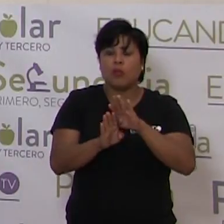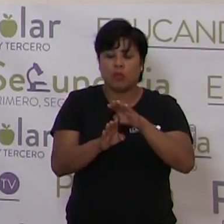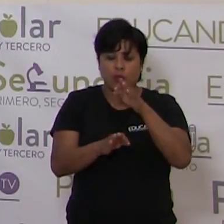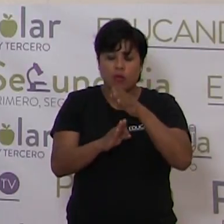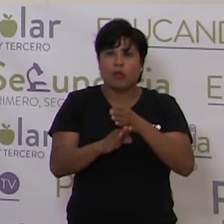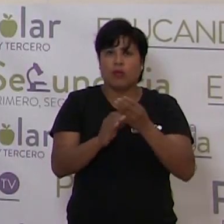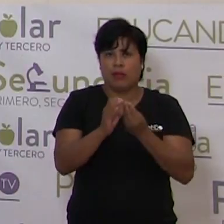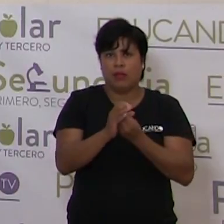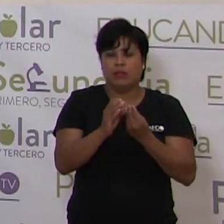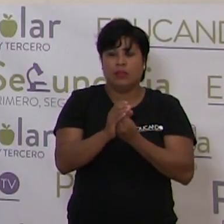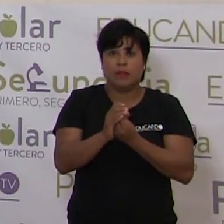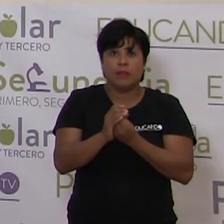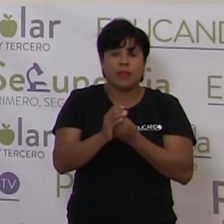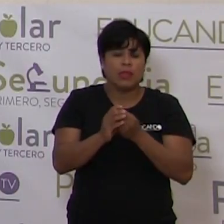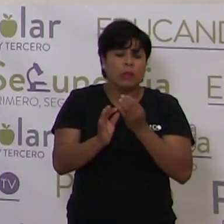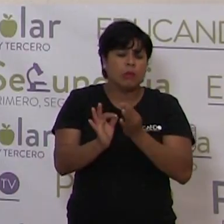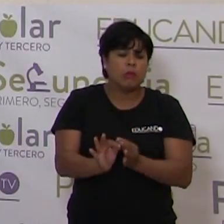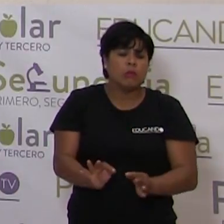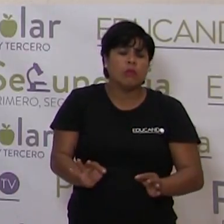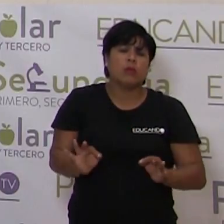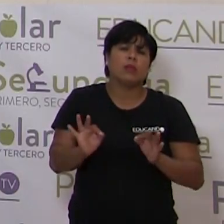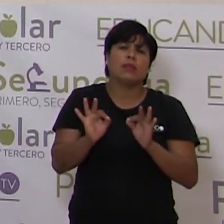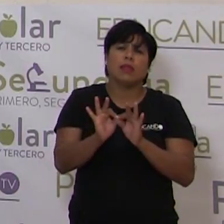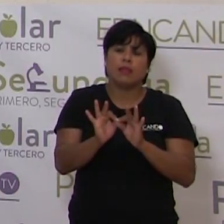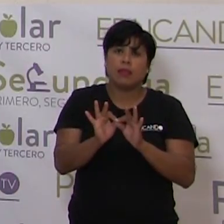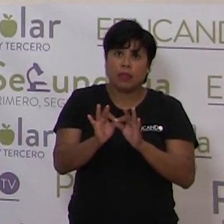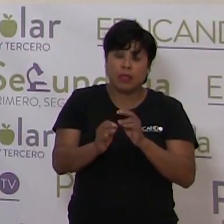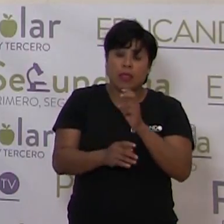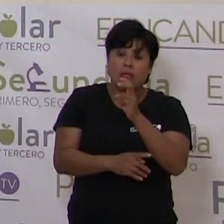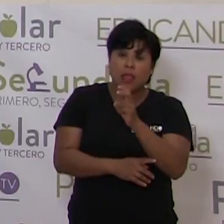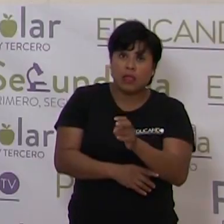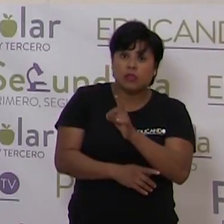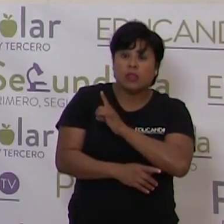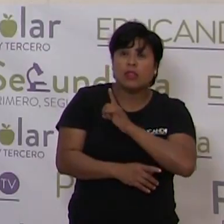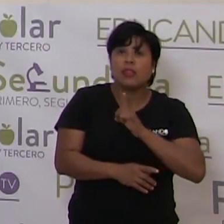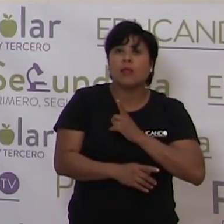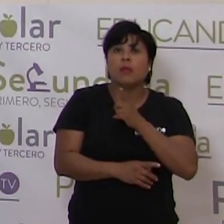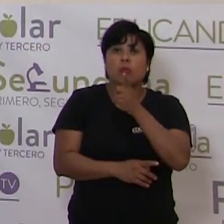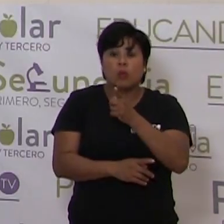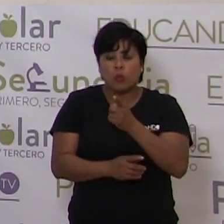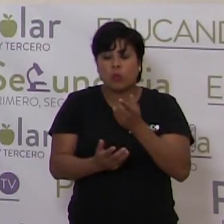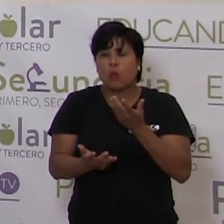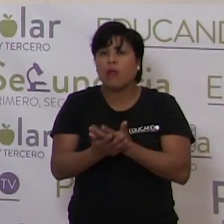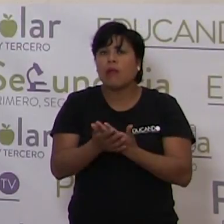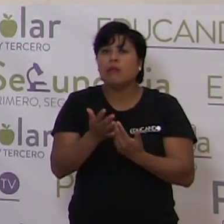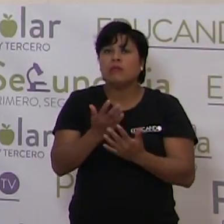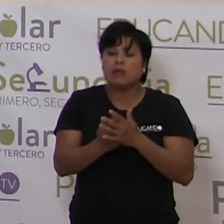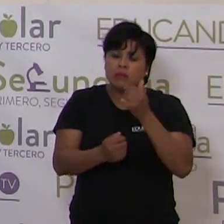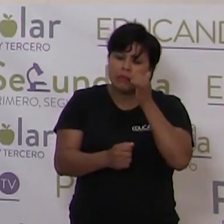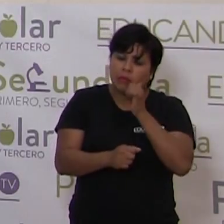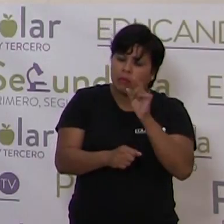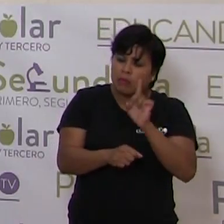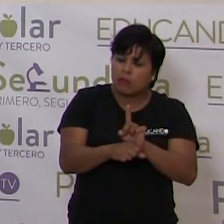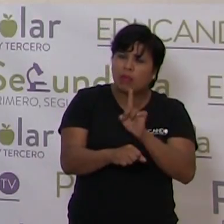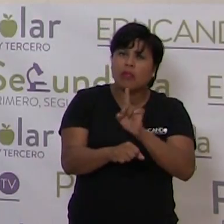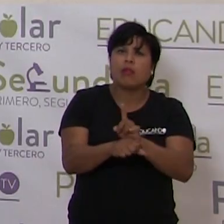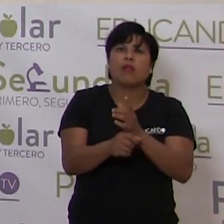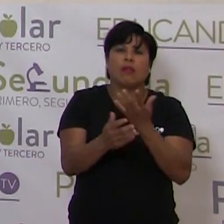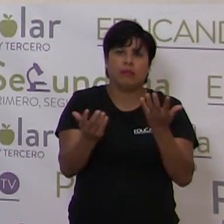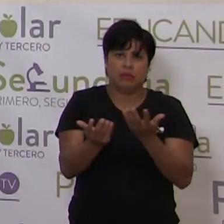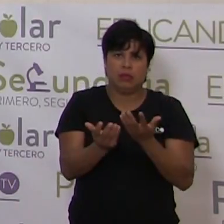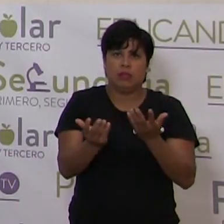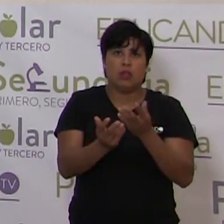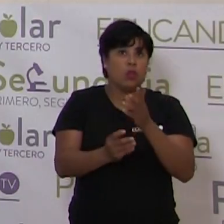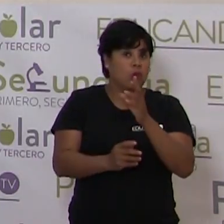hoy. Algo muy importante, algo que tienes que ejercerlo todos los días, no solamente